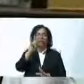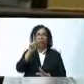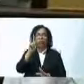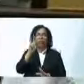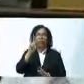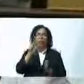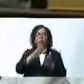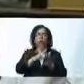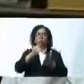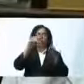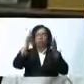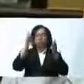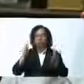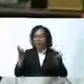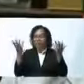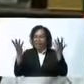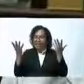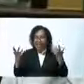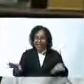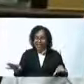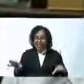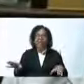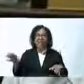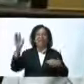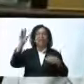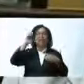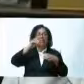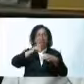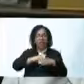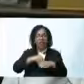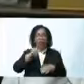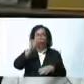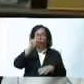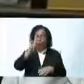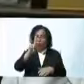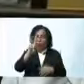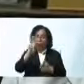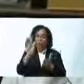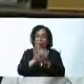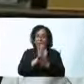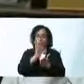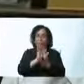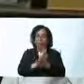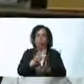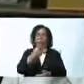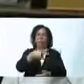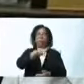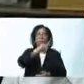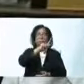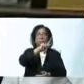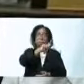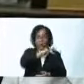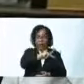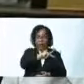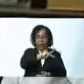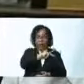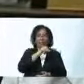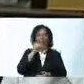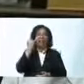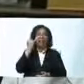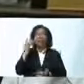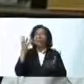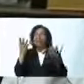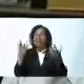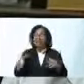porque no es justo. No es justo que nosotros pagamos una inscripción y al año siguiente paguemos una reinscripción. Ese es